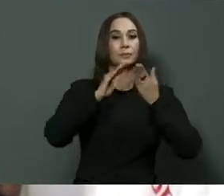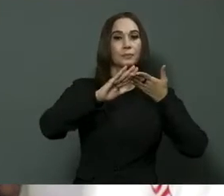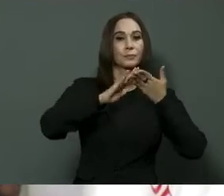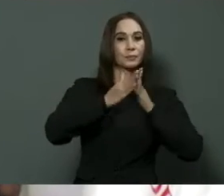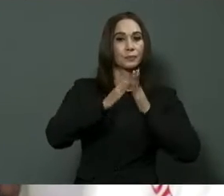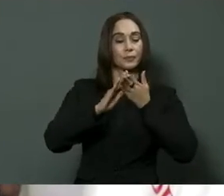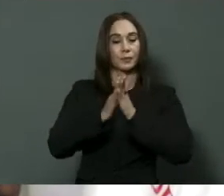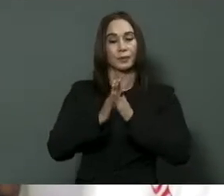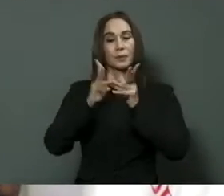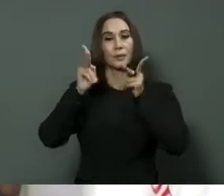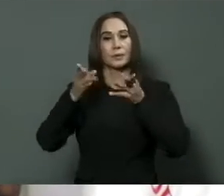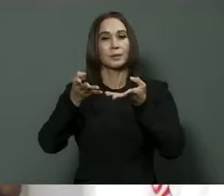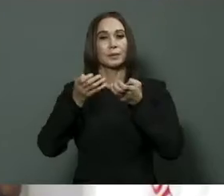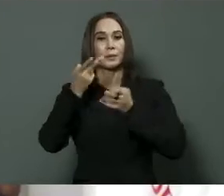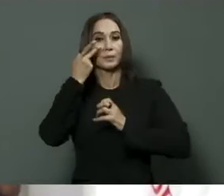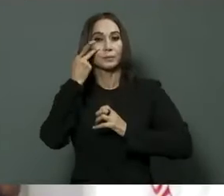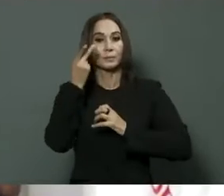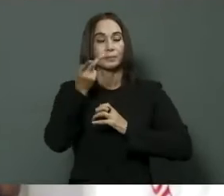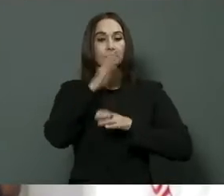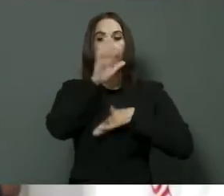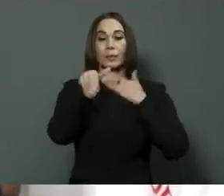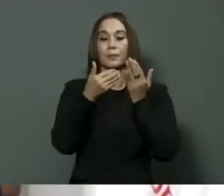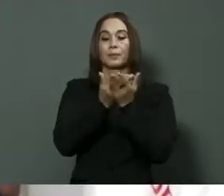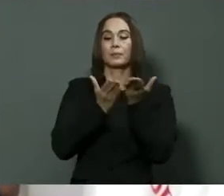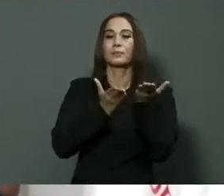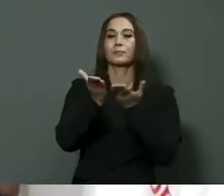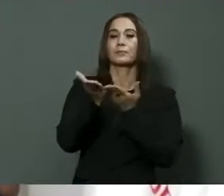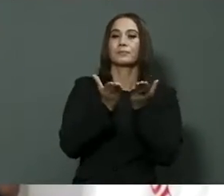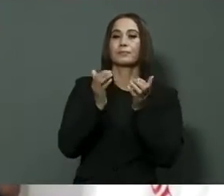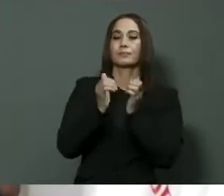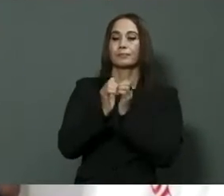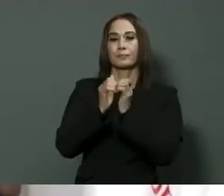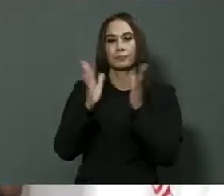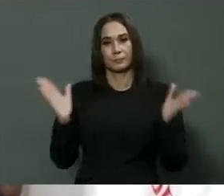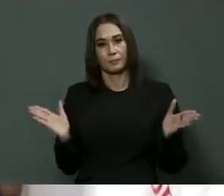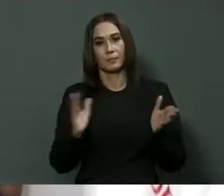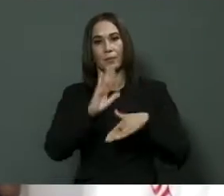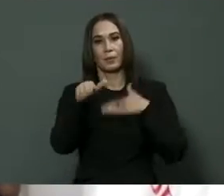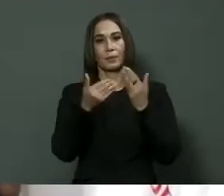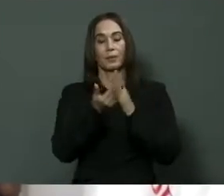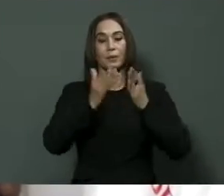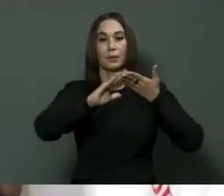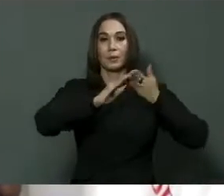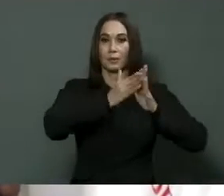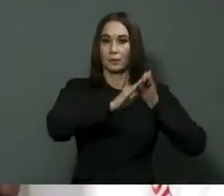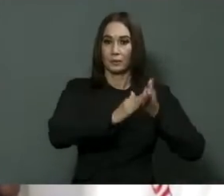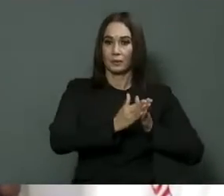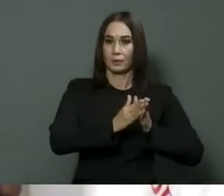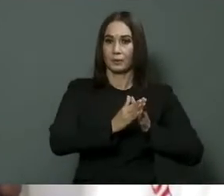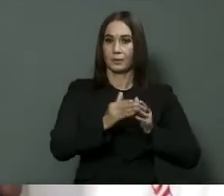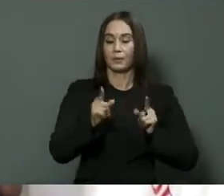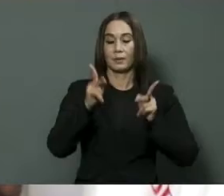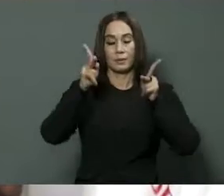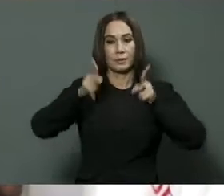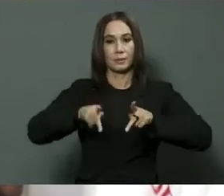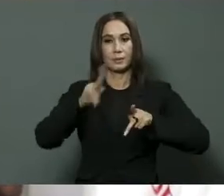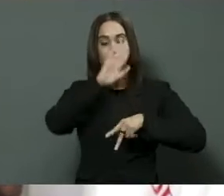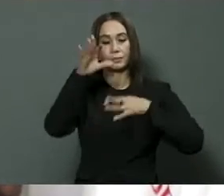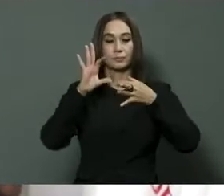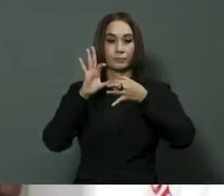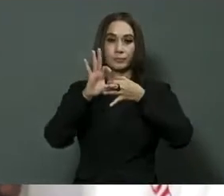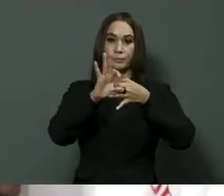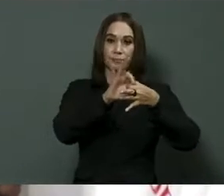desea ver cómo todos los servidores públicos y toda la sociedad civil nos